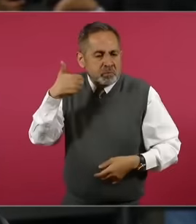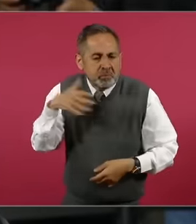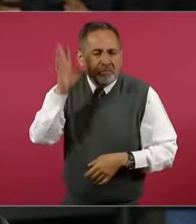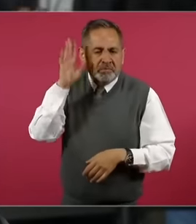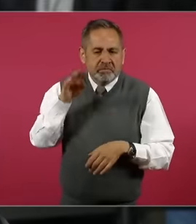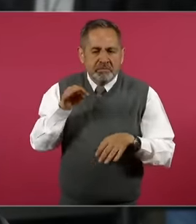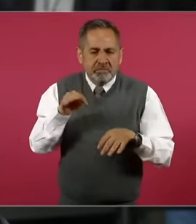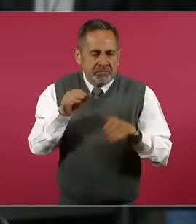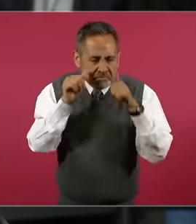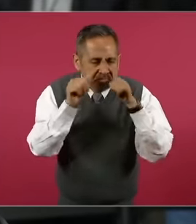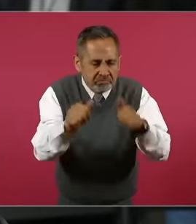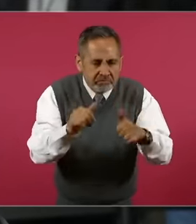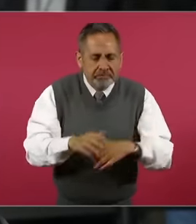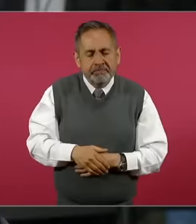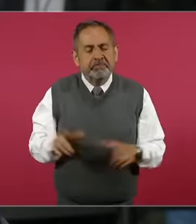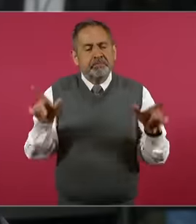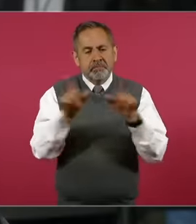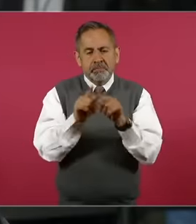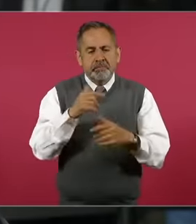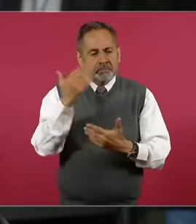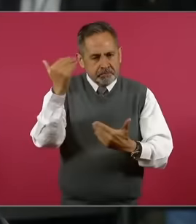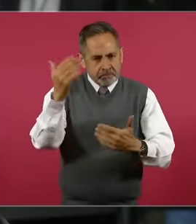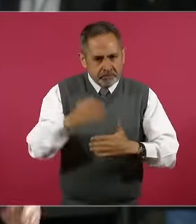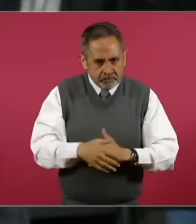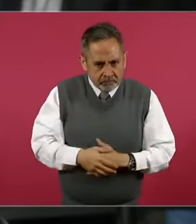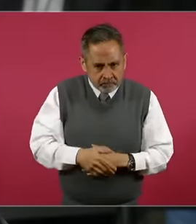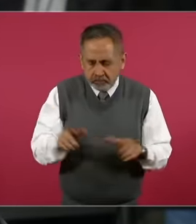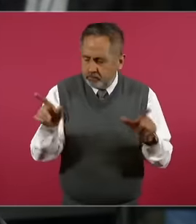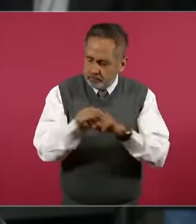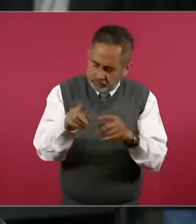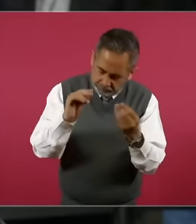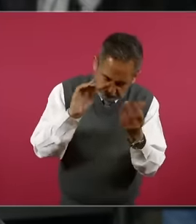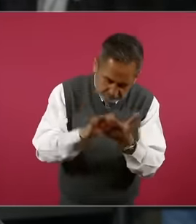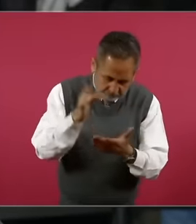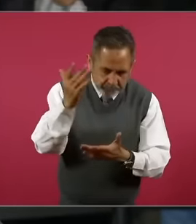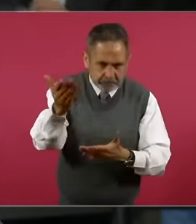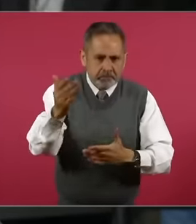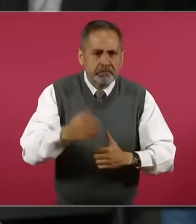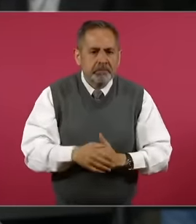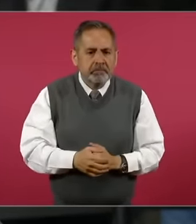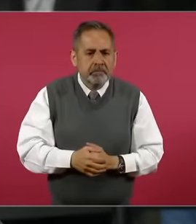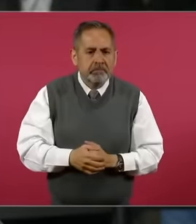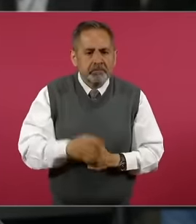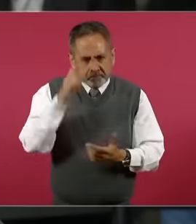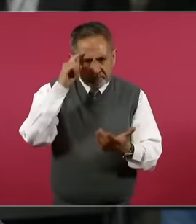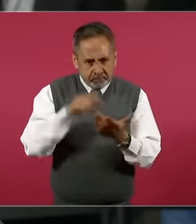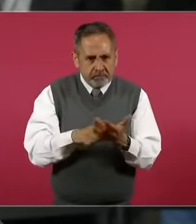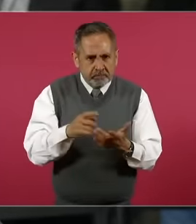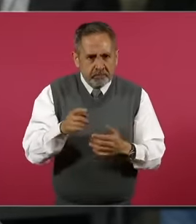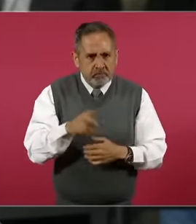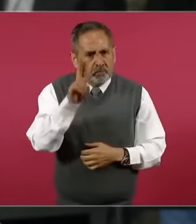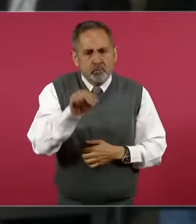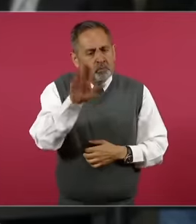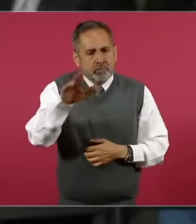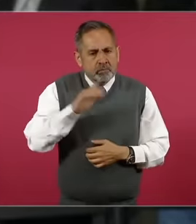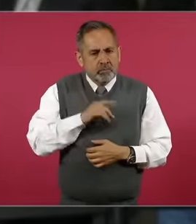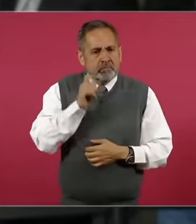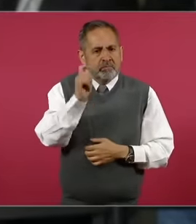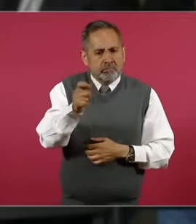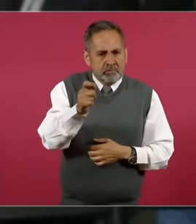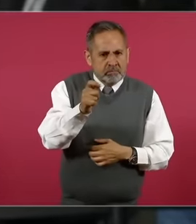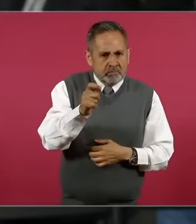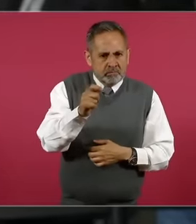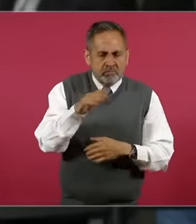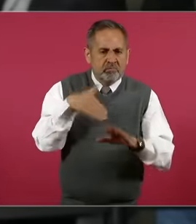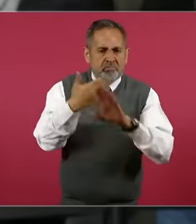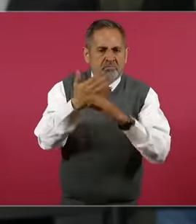Con eso me despido, presidente. Le agradezco muchísimo y créame que nunca ha sido mi intención